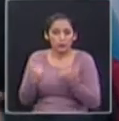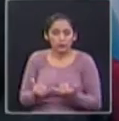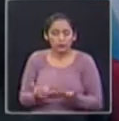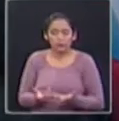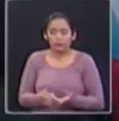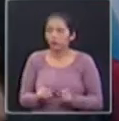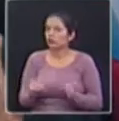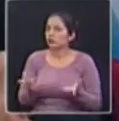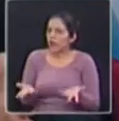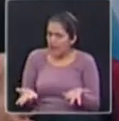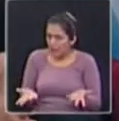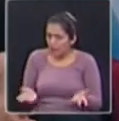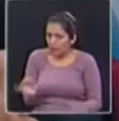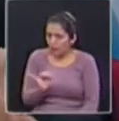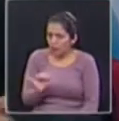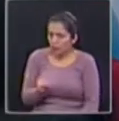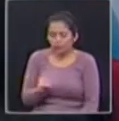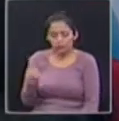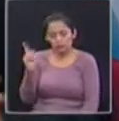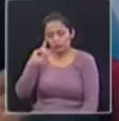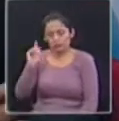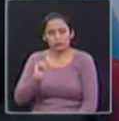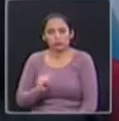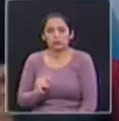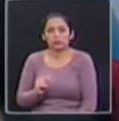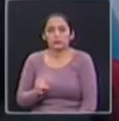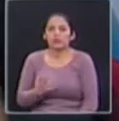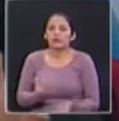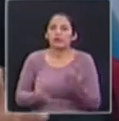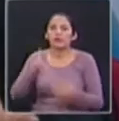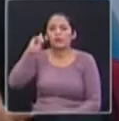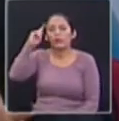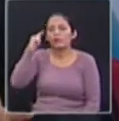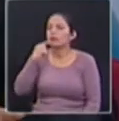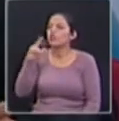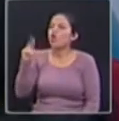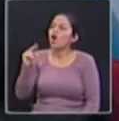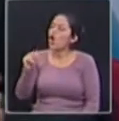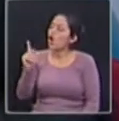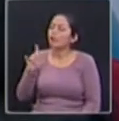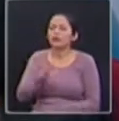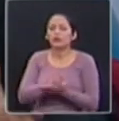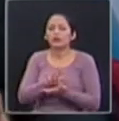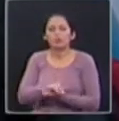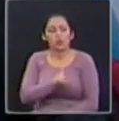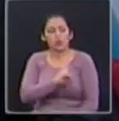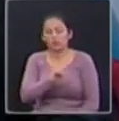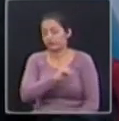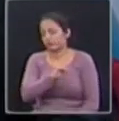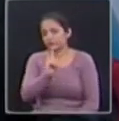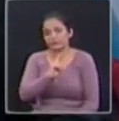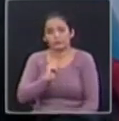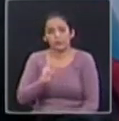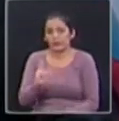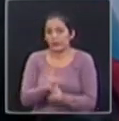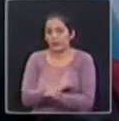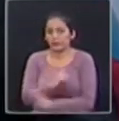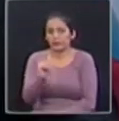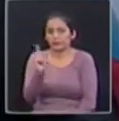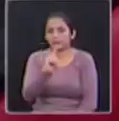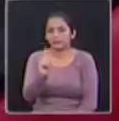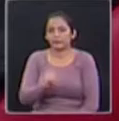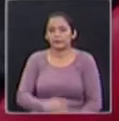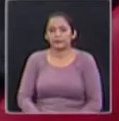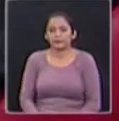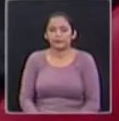gobierno diga yo no quiero emitir inorgánicamente eso no voy a de esa agua no beberé pero yo creo que como ciudadanos no podemos correr nos de ese riesgo no es